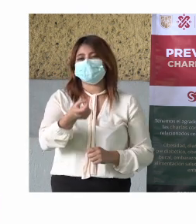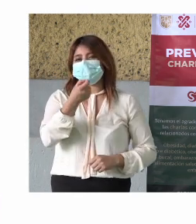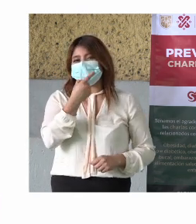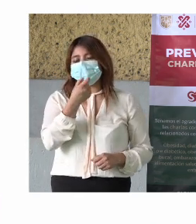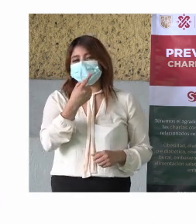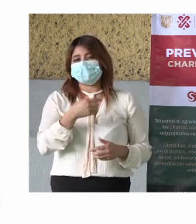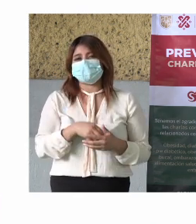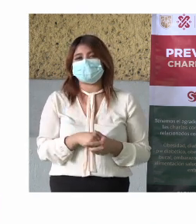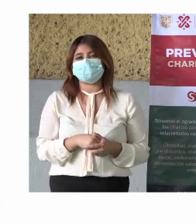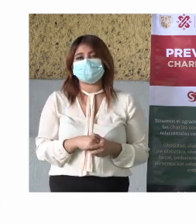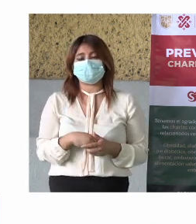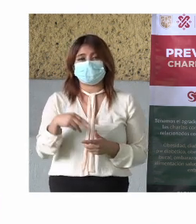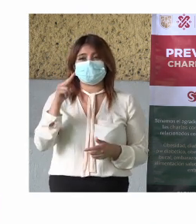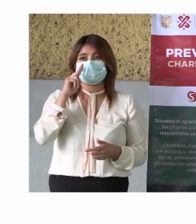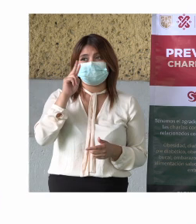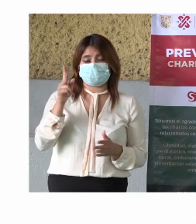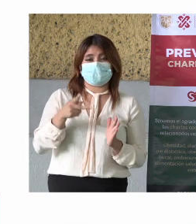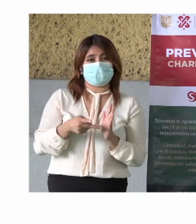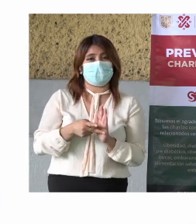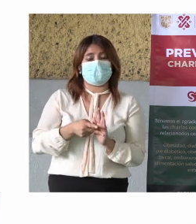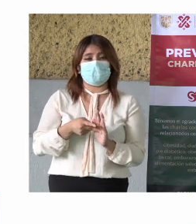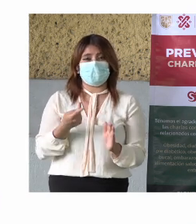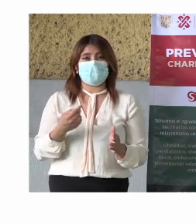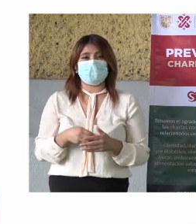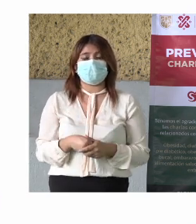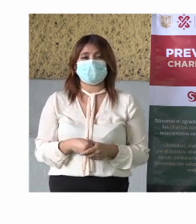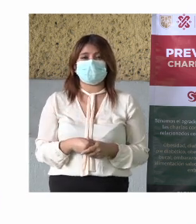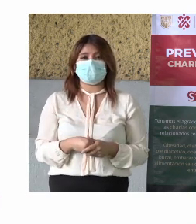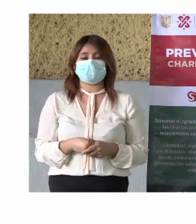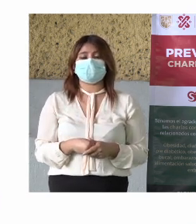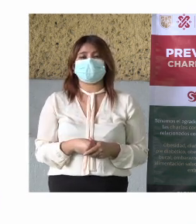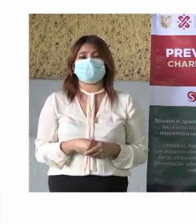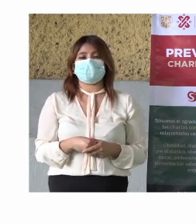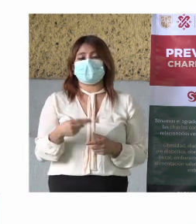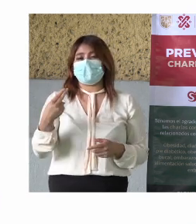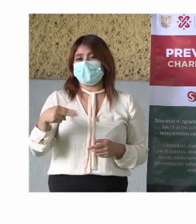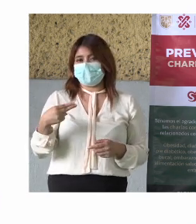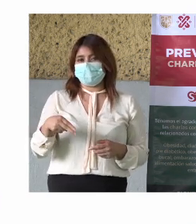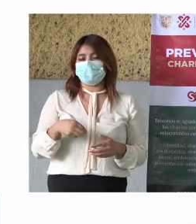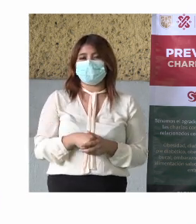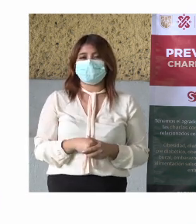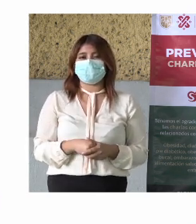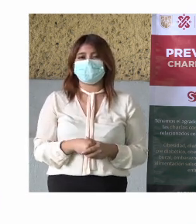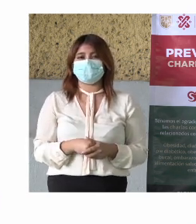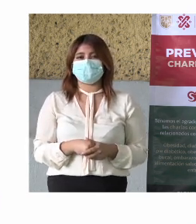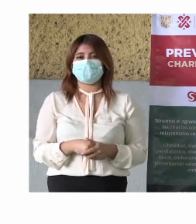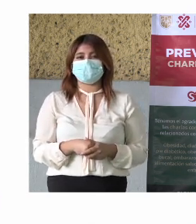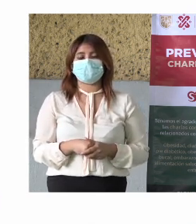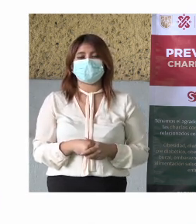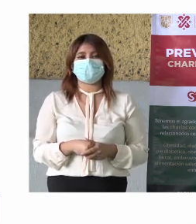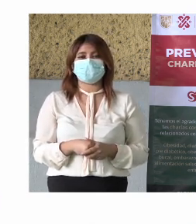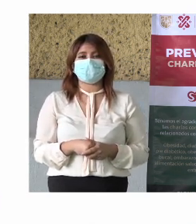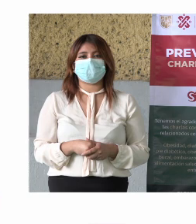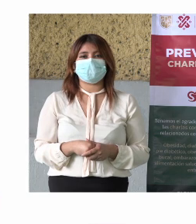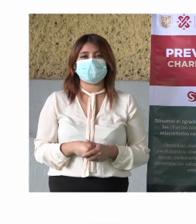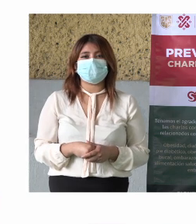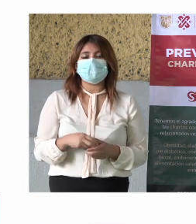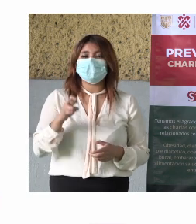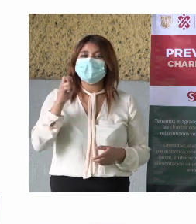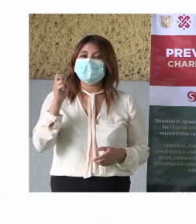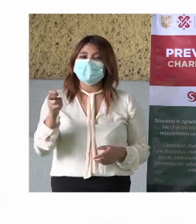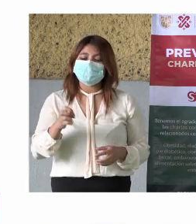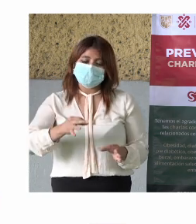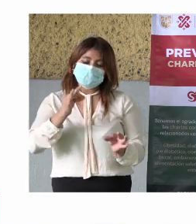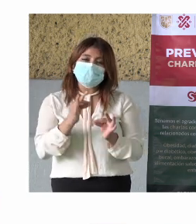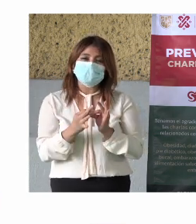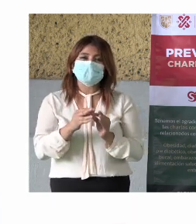los cuales aquí aparecen nuevamente algunas de las iniciales que veíamos en la diapositiva previa. Tenemos las biguanidas, que específicamente